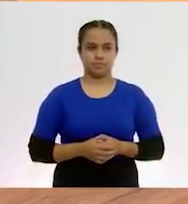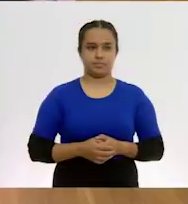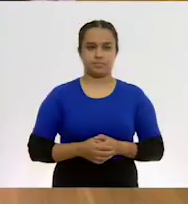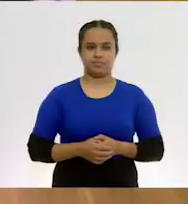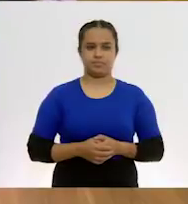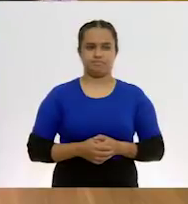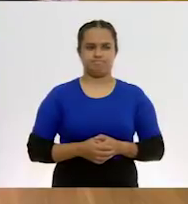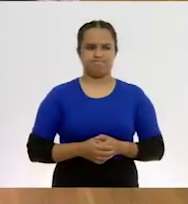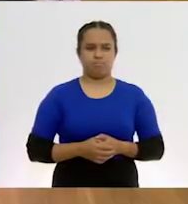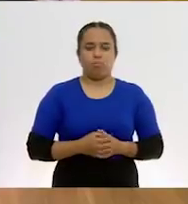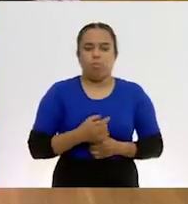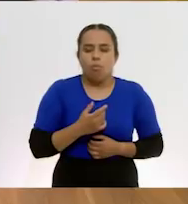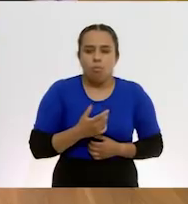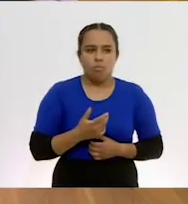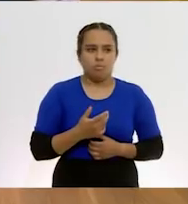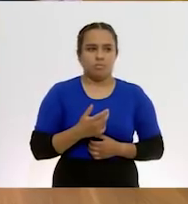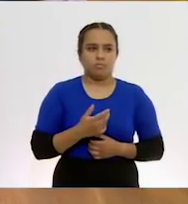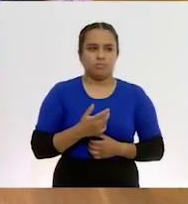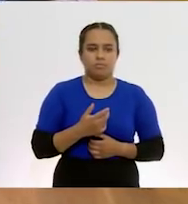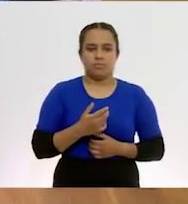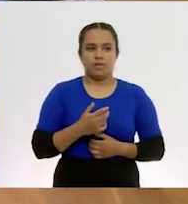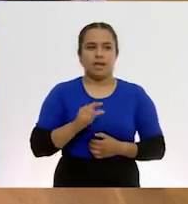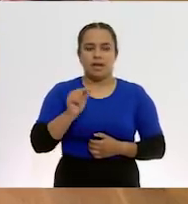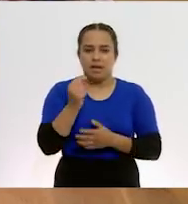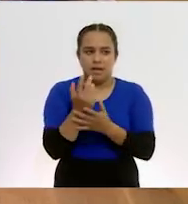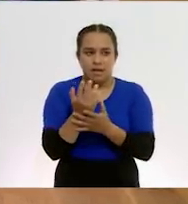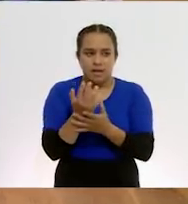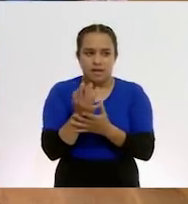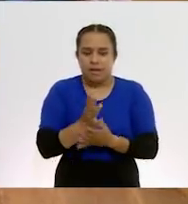¡Uy! Ay, voy a agarrar el bote.